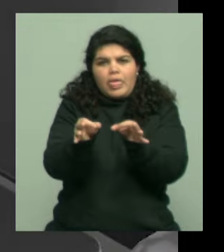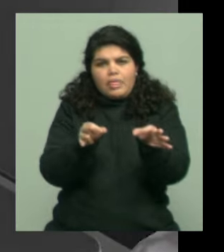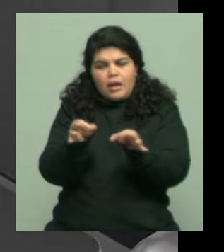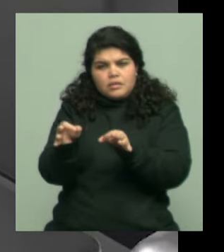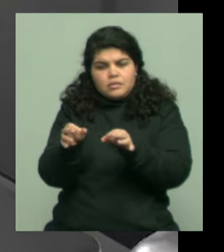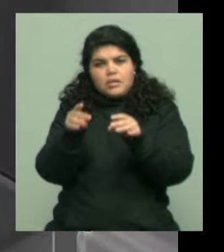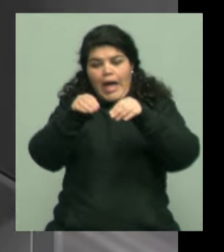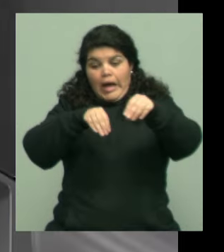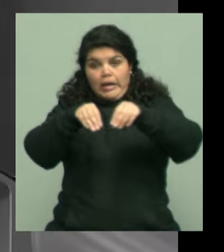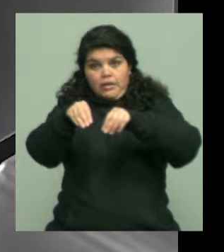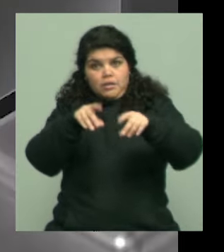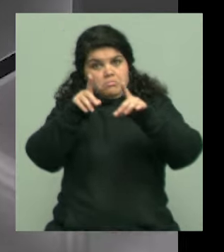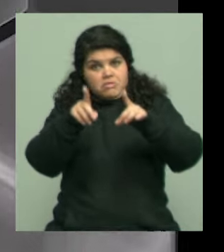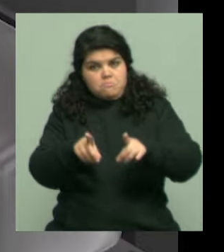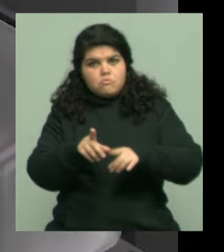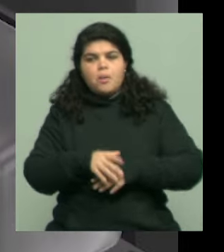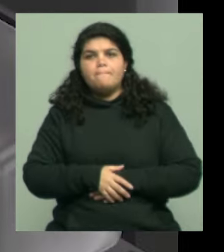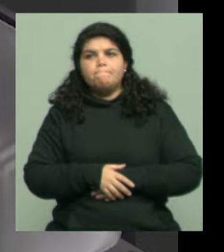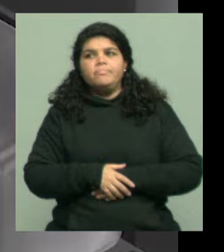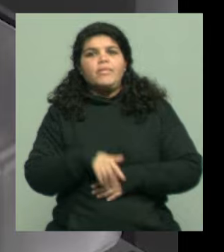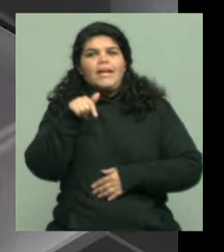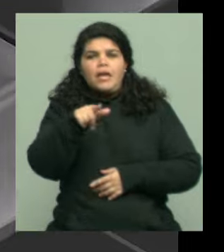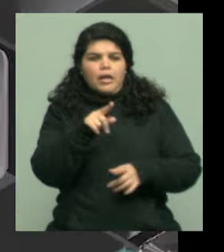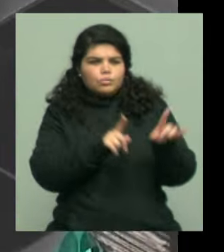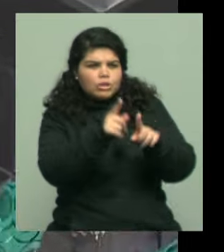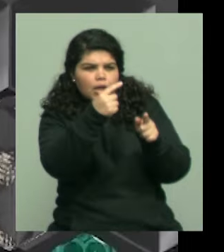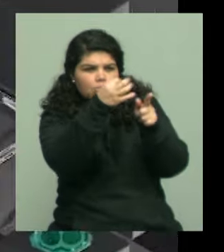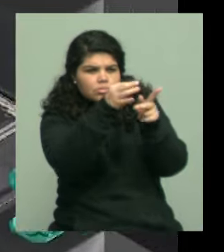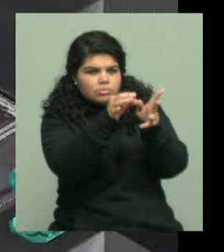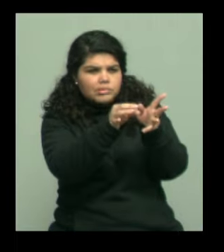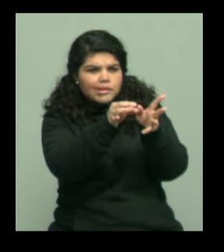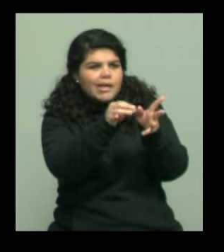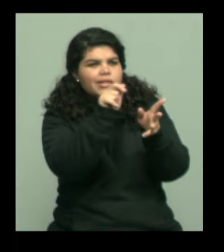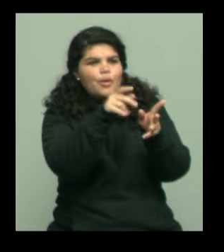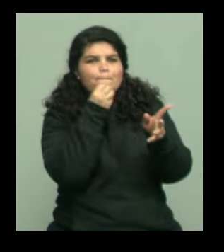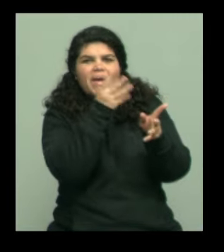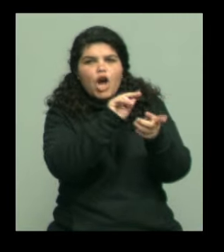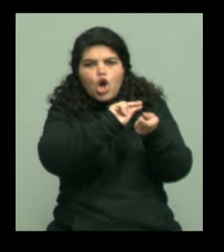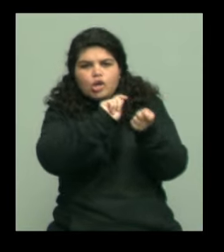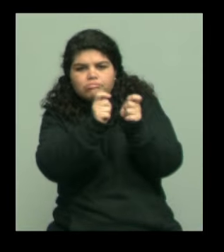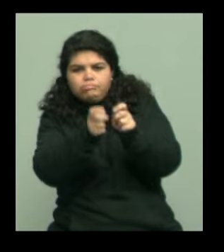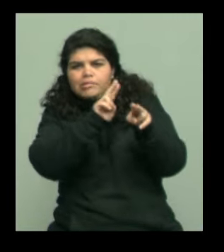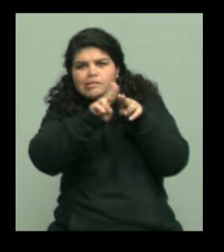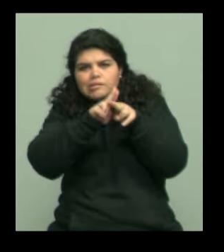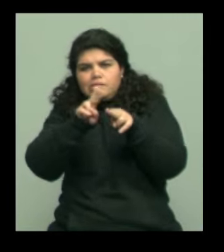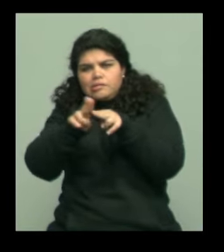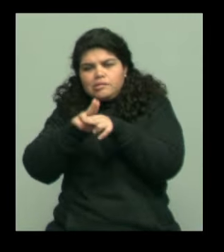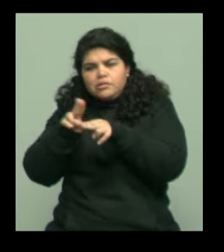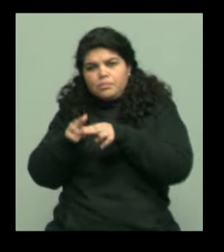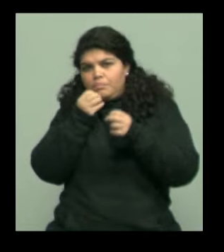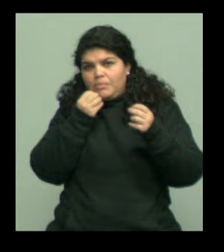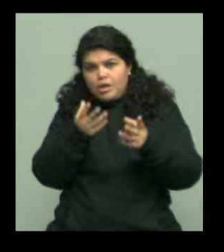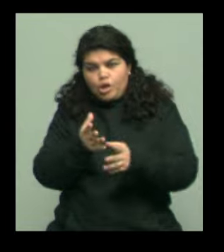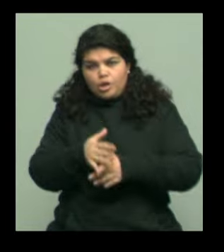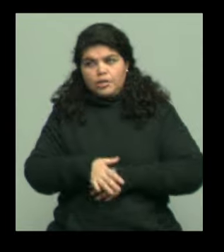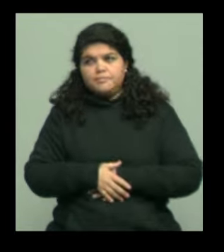testeándolas, probándolas. Y bueno, también confiando en la geometría del hexágono, que es una geometría bastante avanzada. De hecho,